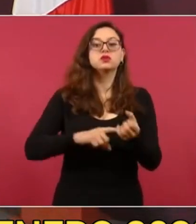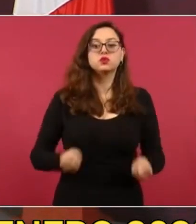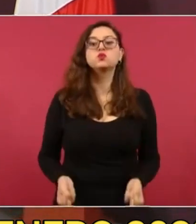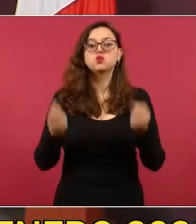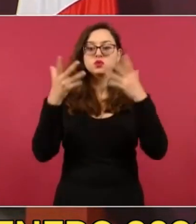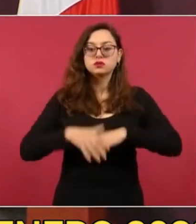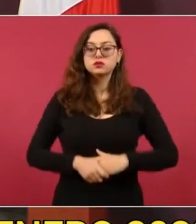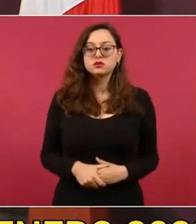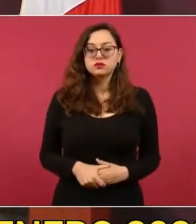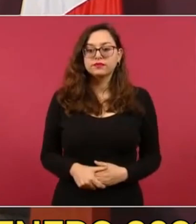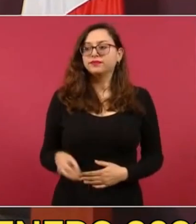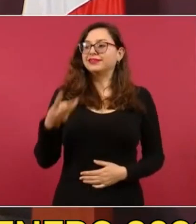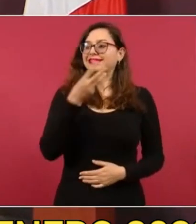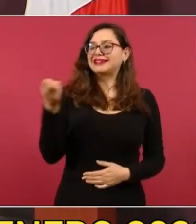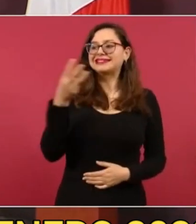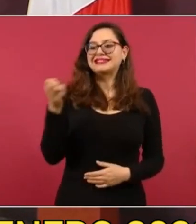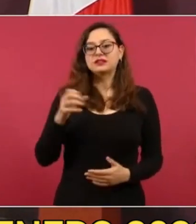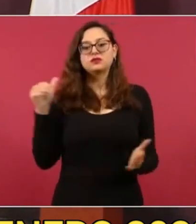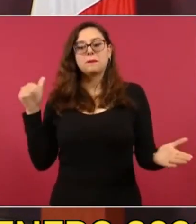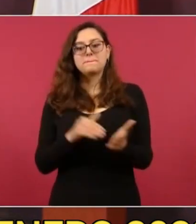Pues alrededor de 300,000